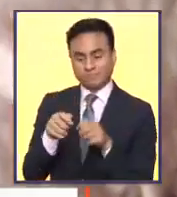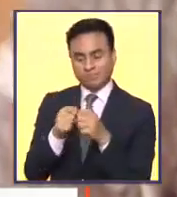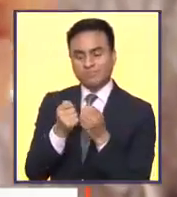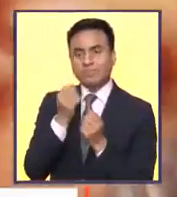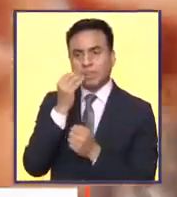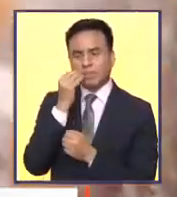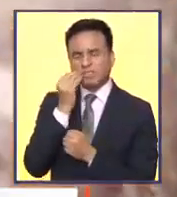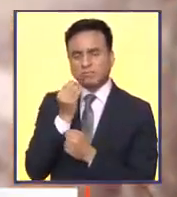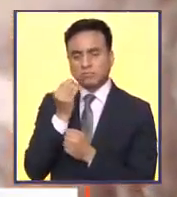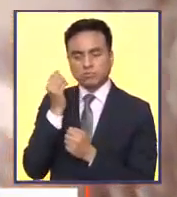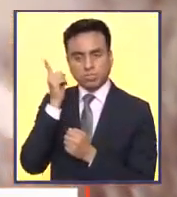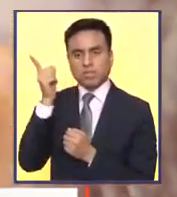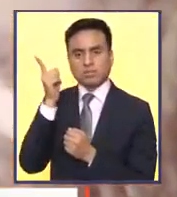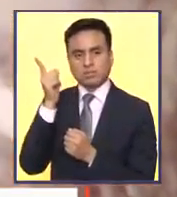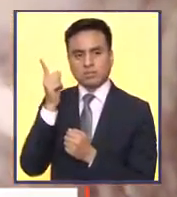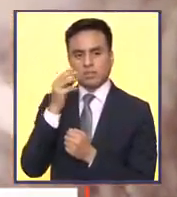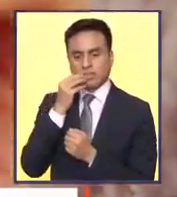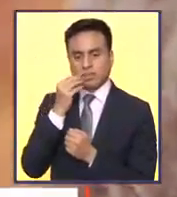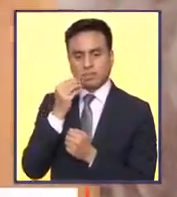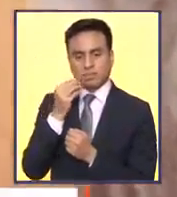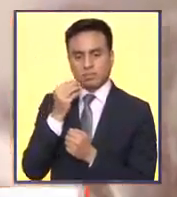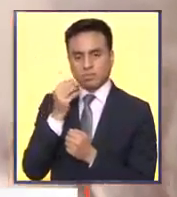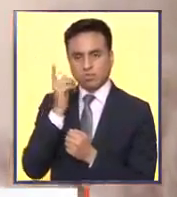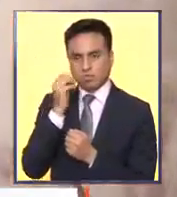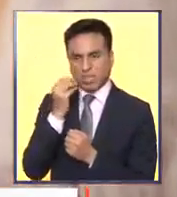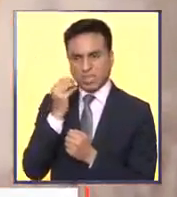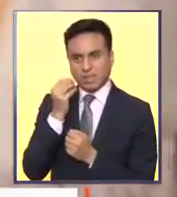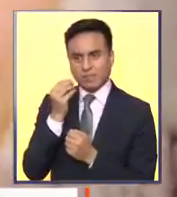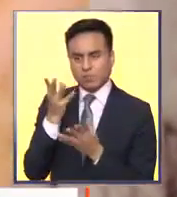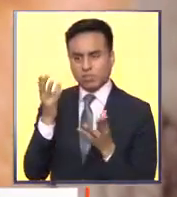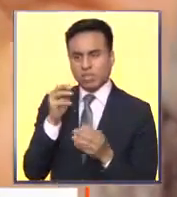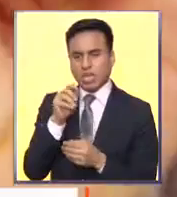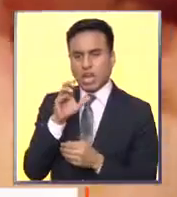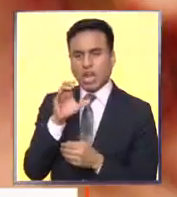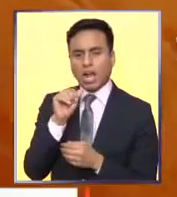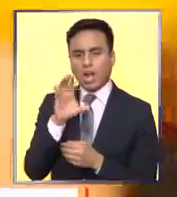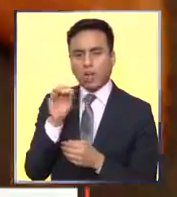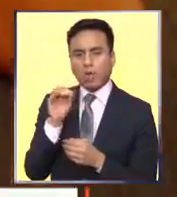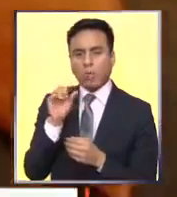Si no suena es porque tiene mucha manteca de cacao y poco cacao. ¡Ah!